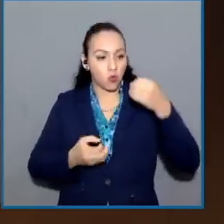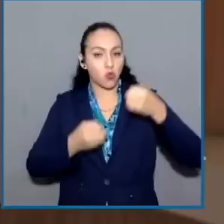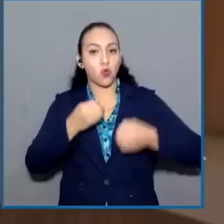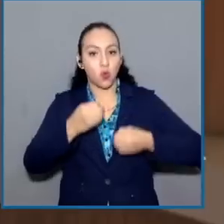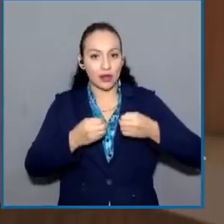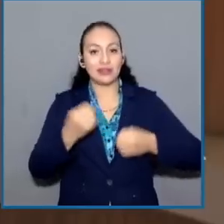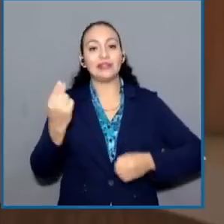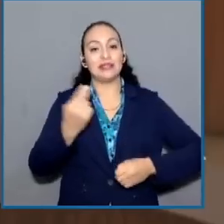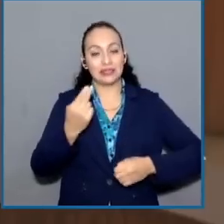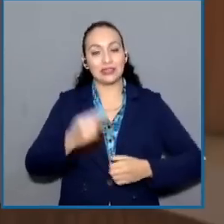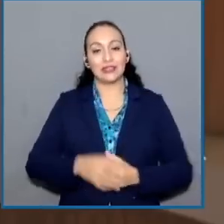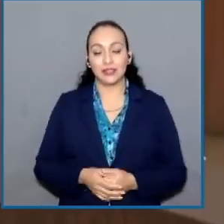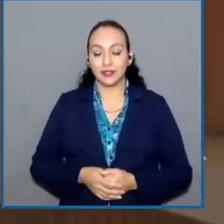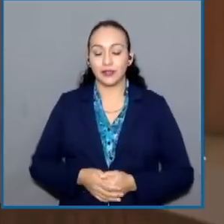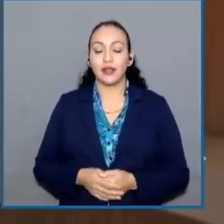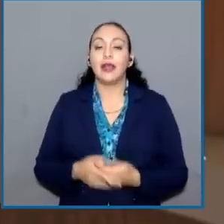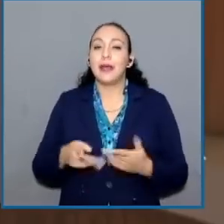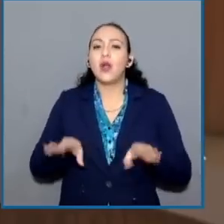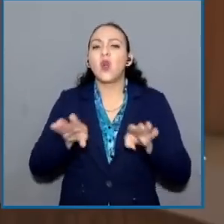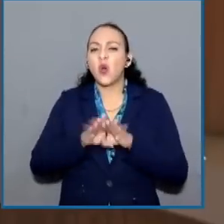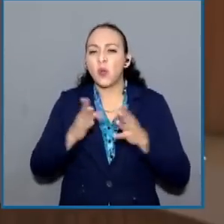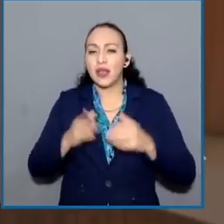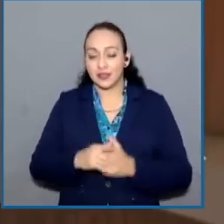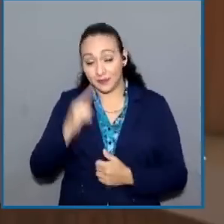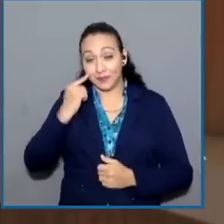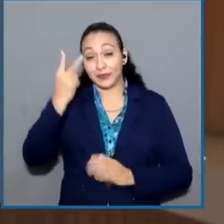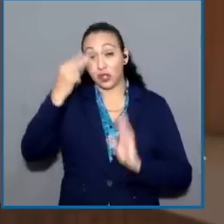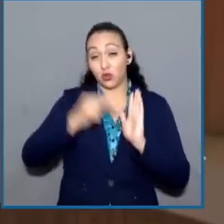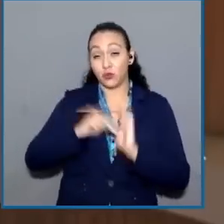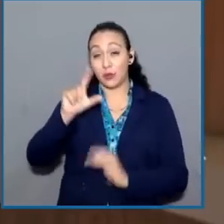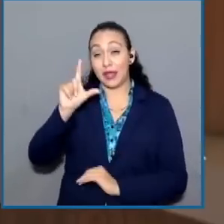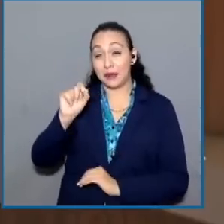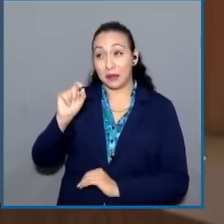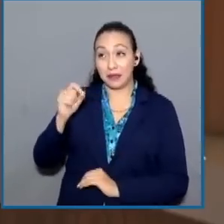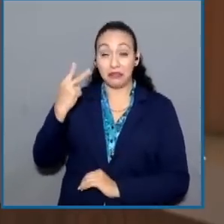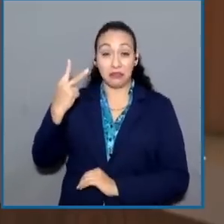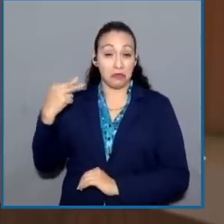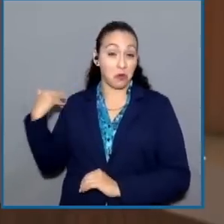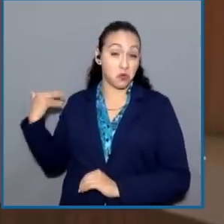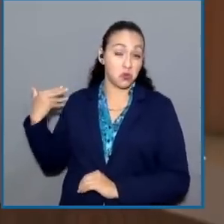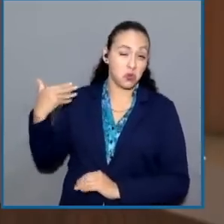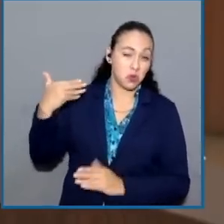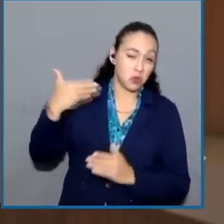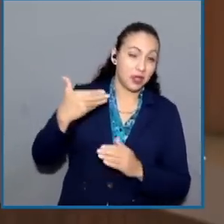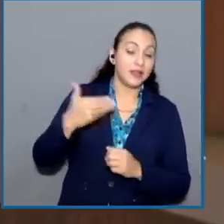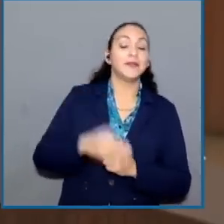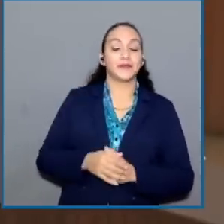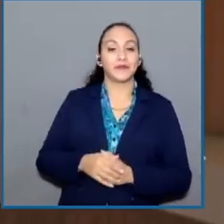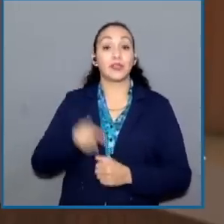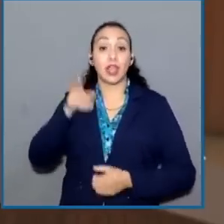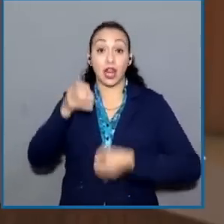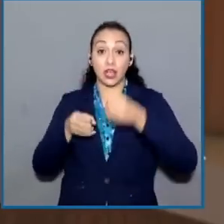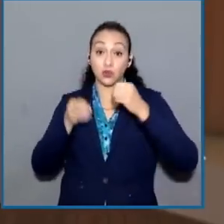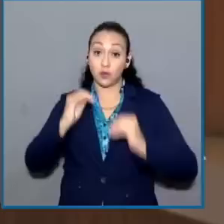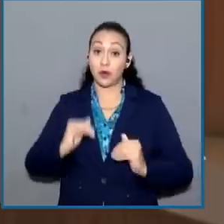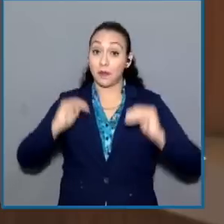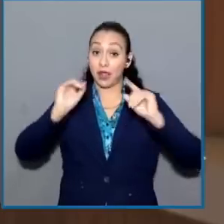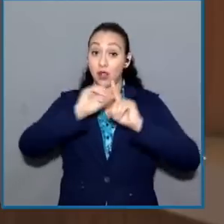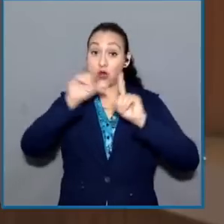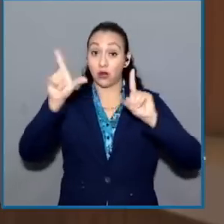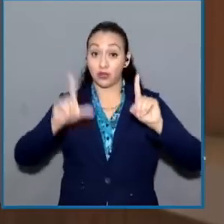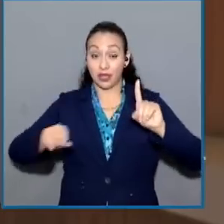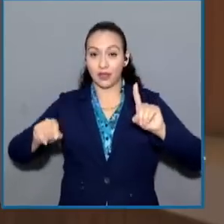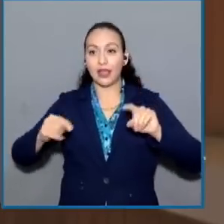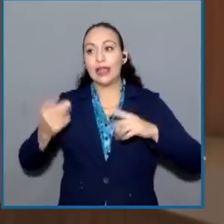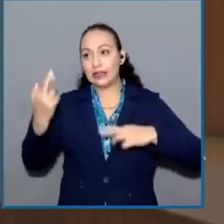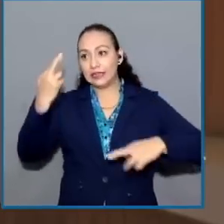asuntos. Que desde 2022 ha sido criterio ya de la Suprema Corte de Justicia de la Nación cuando resolvió el recurso de